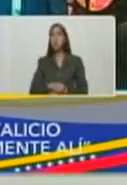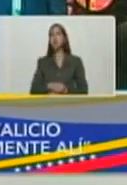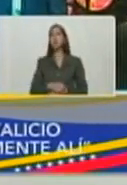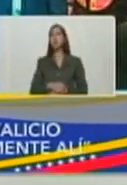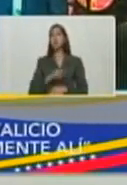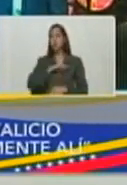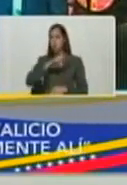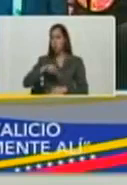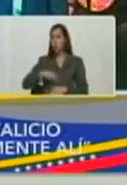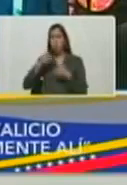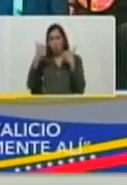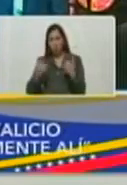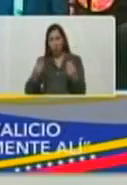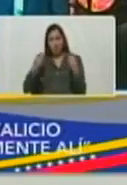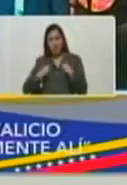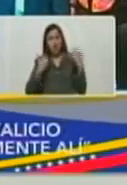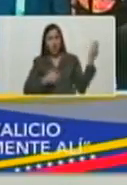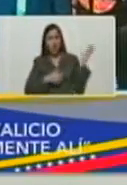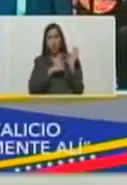llevemos la vida de Ali